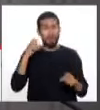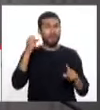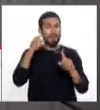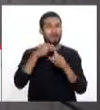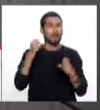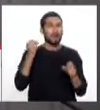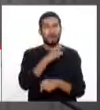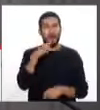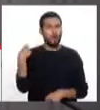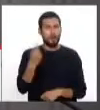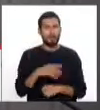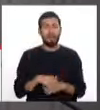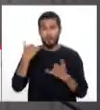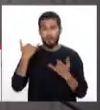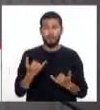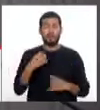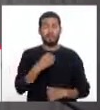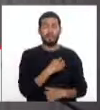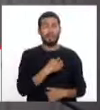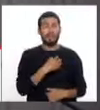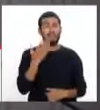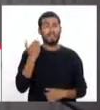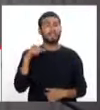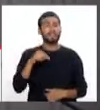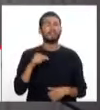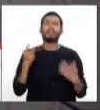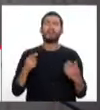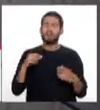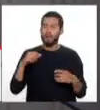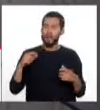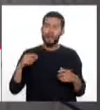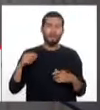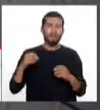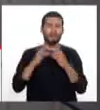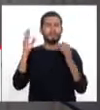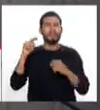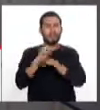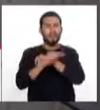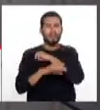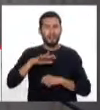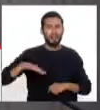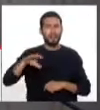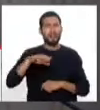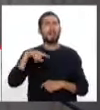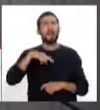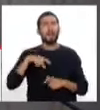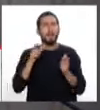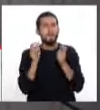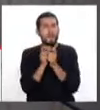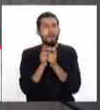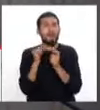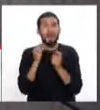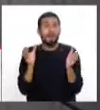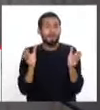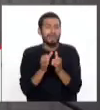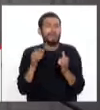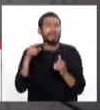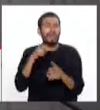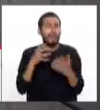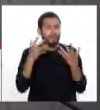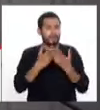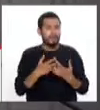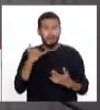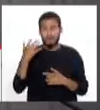de mayo, se celebra el Día Nacional de las Micro y Pequeñas Empresas. En este momento está haciendo uso de la